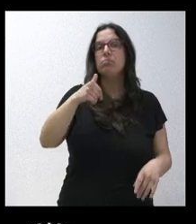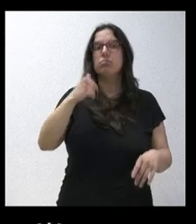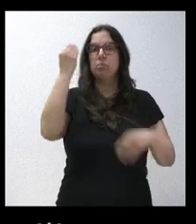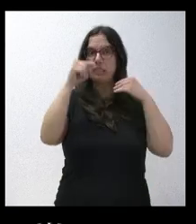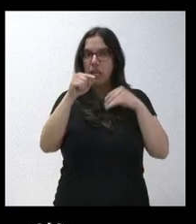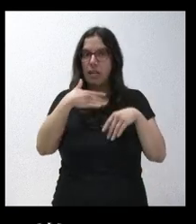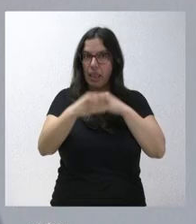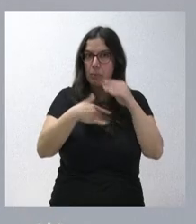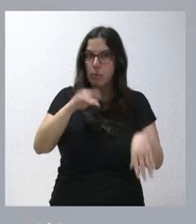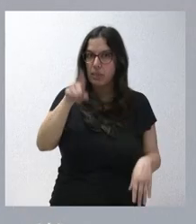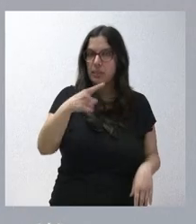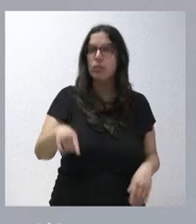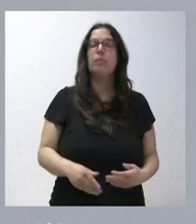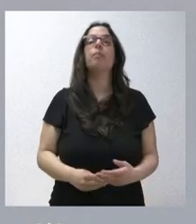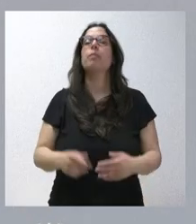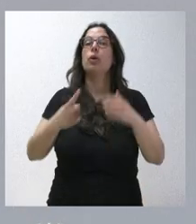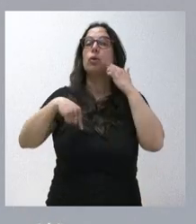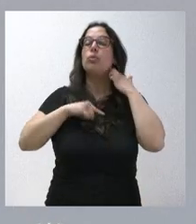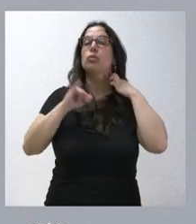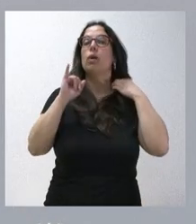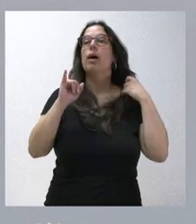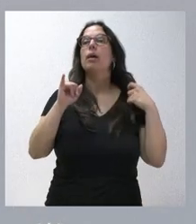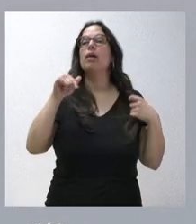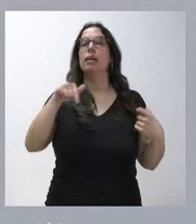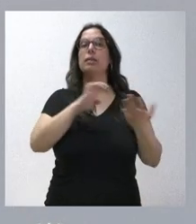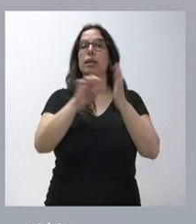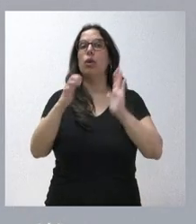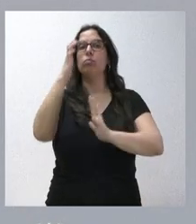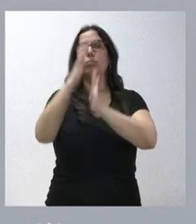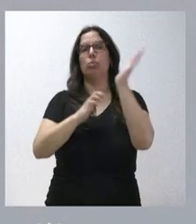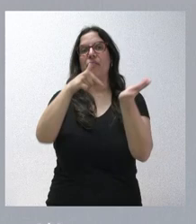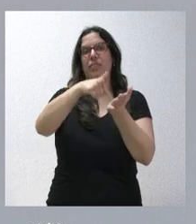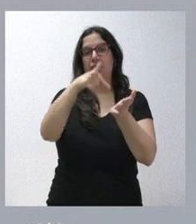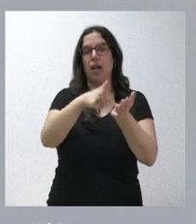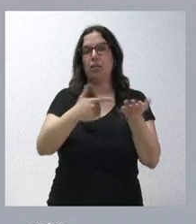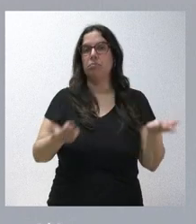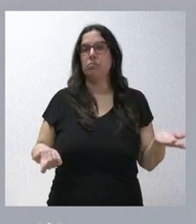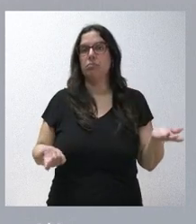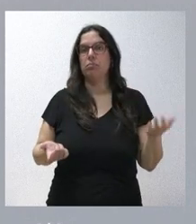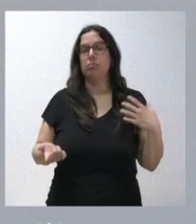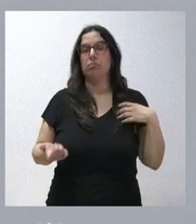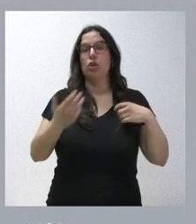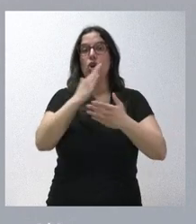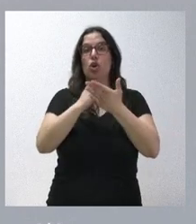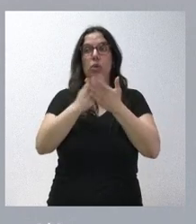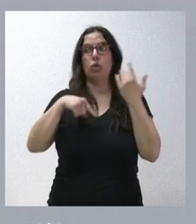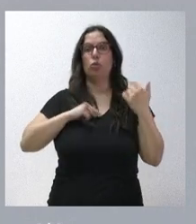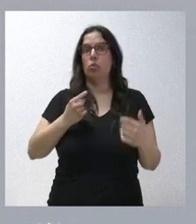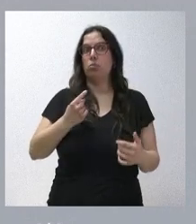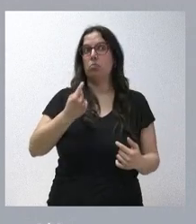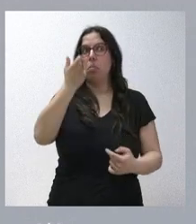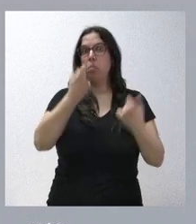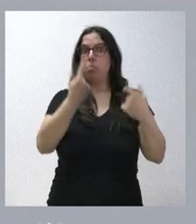o nosotros de hecho tenemos en marcha en castille una deducción fiscal somos de las propias de las pocas comunidades automas tenemos una deducción fiscal